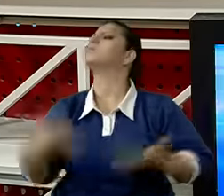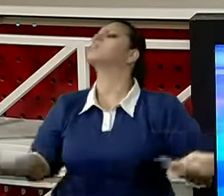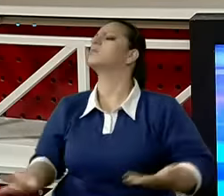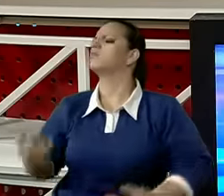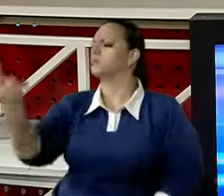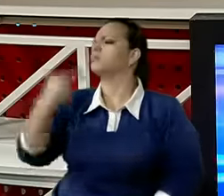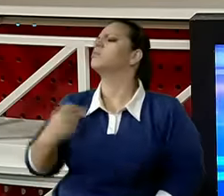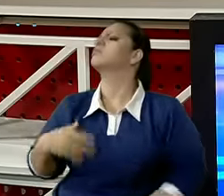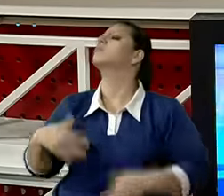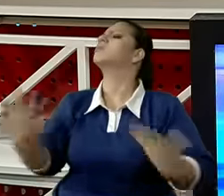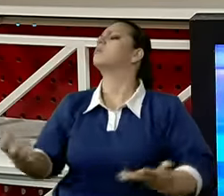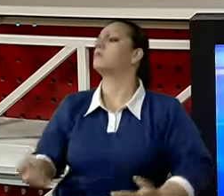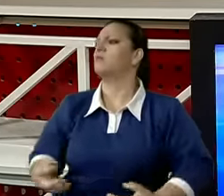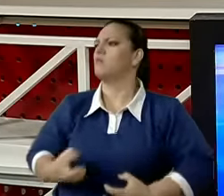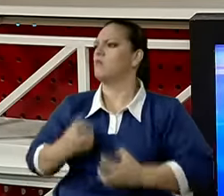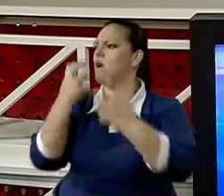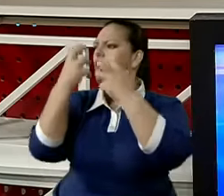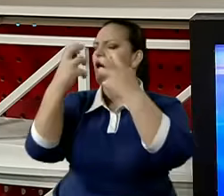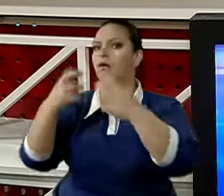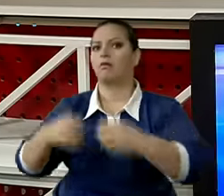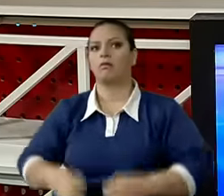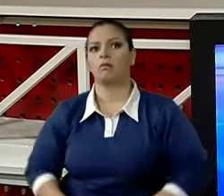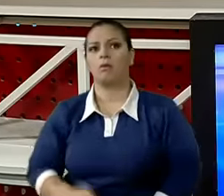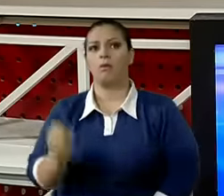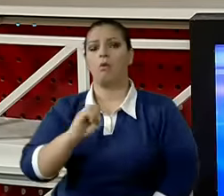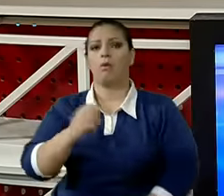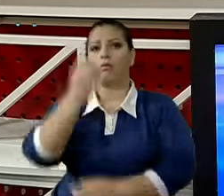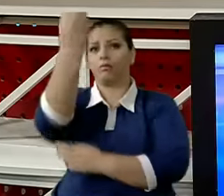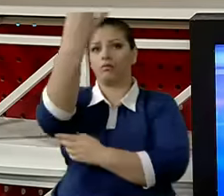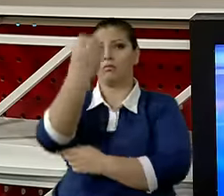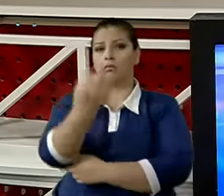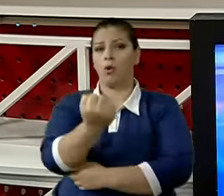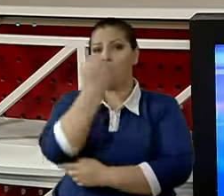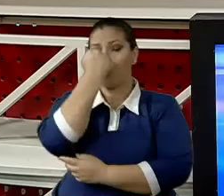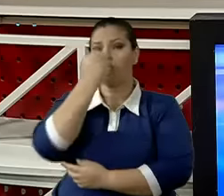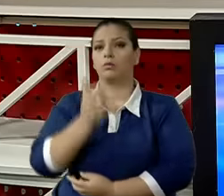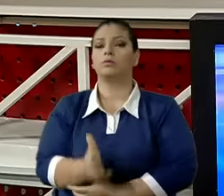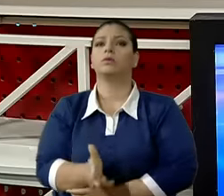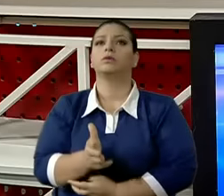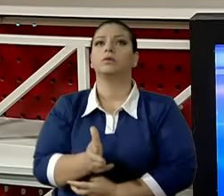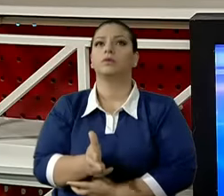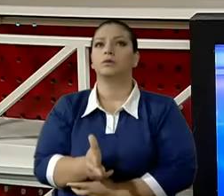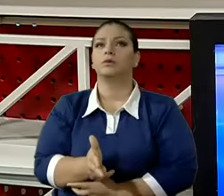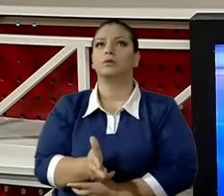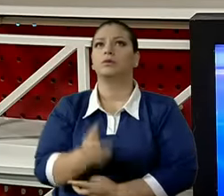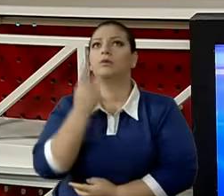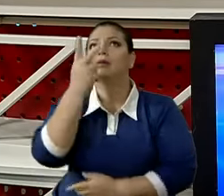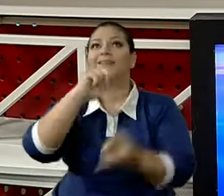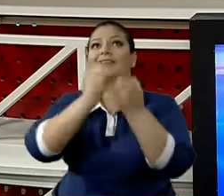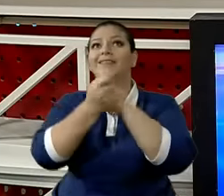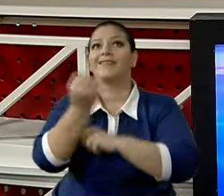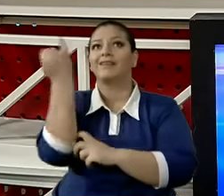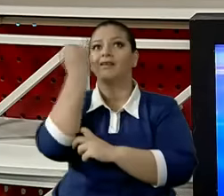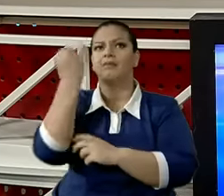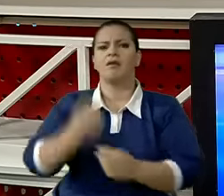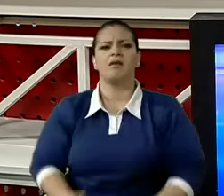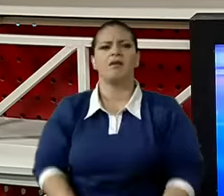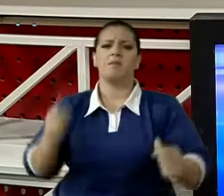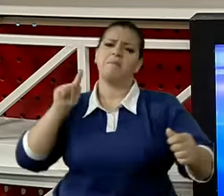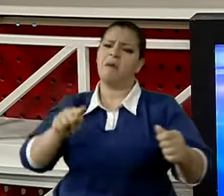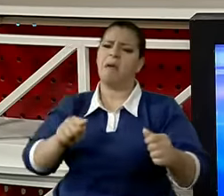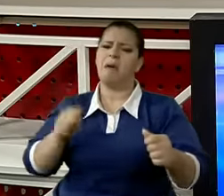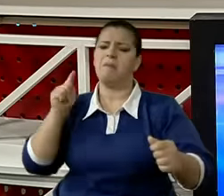insultado. Exactamente. Te paras en un semáforo, todavía no pasa la luz a verde, apenas pasa ya te están pitando. Es verdad. O sea, estamos viviendo una